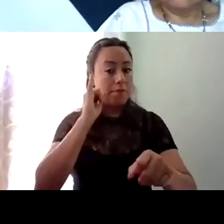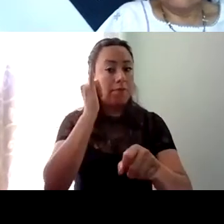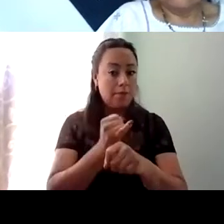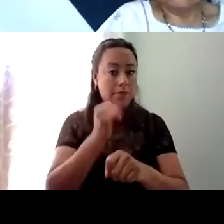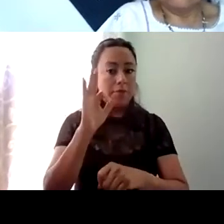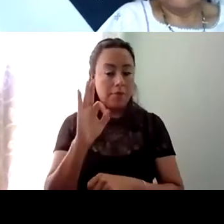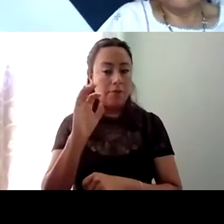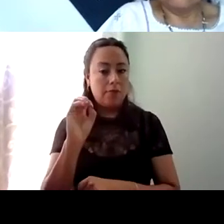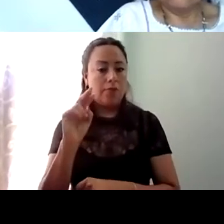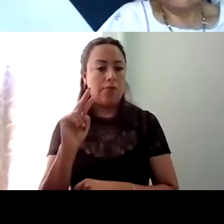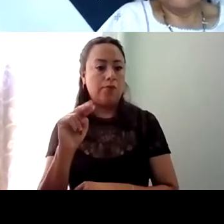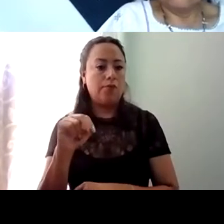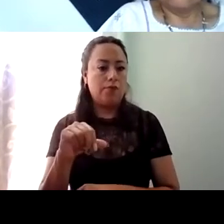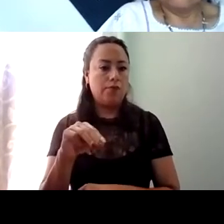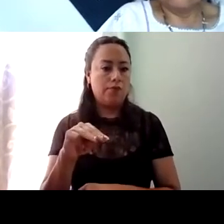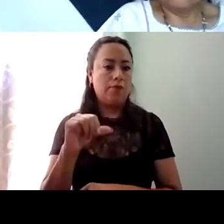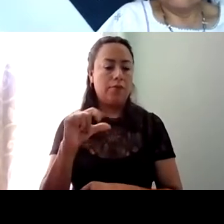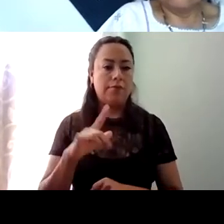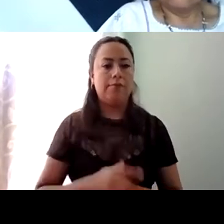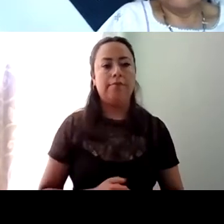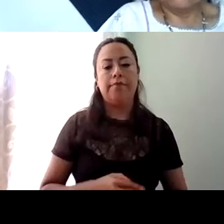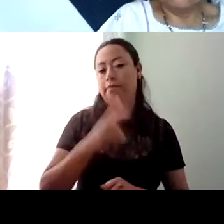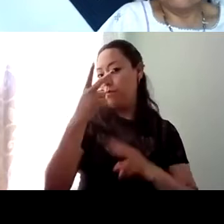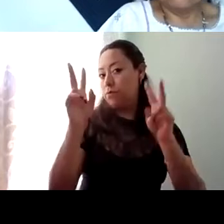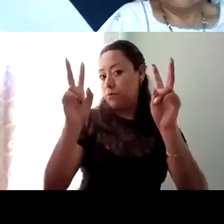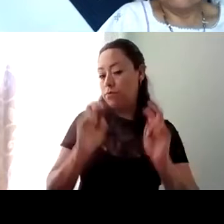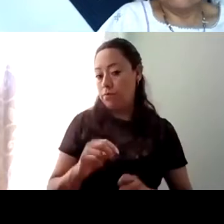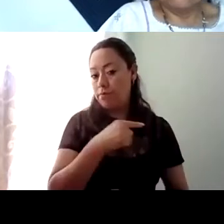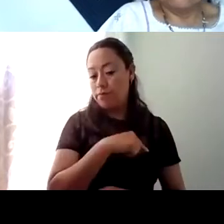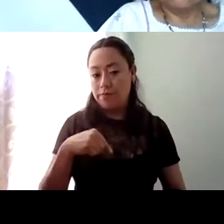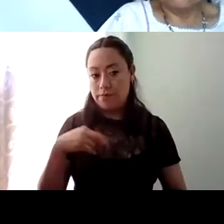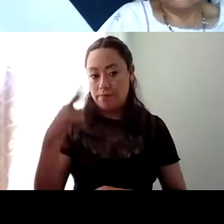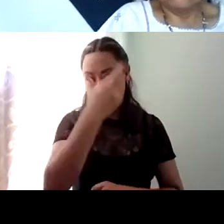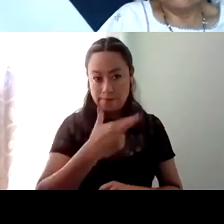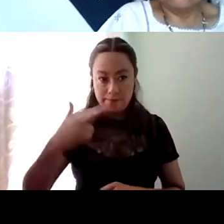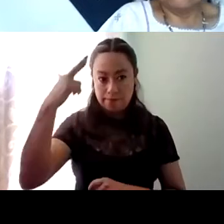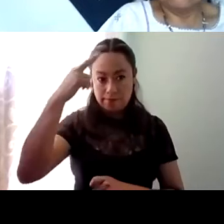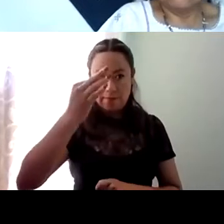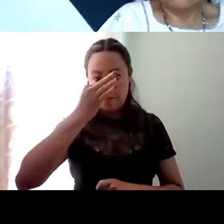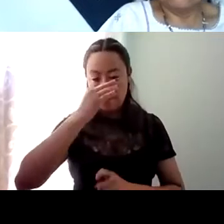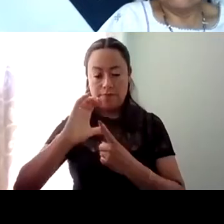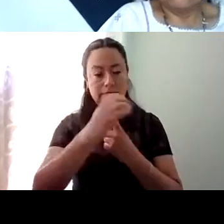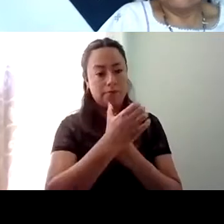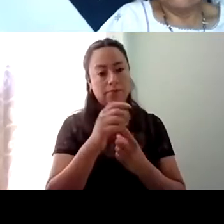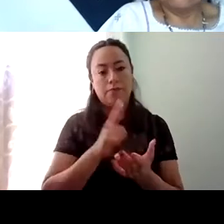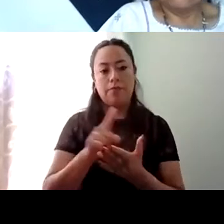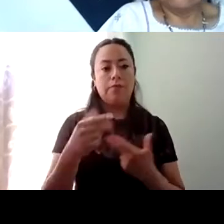día. Este es un tema que se debe de revisar de cerca por la Comisión de Derechos Humanos de la Ciudad de México.